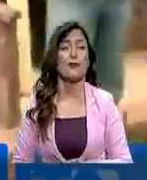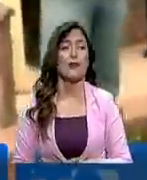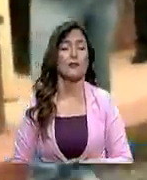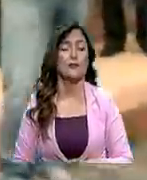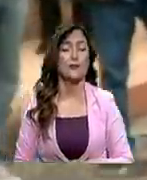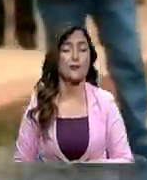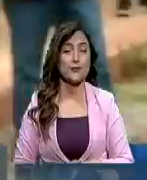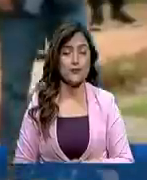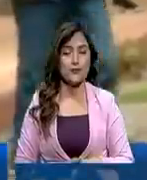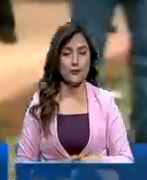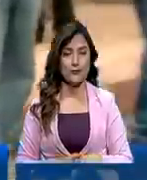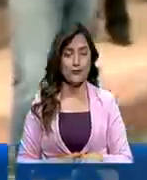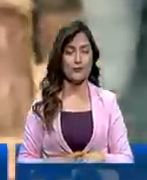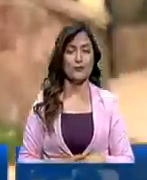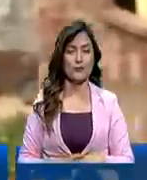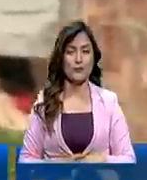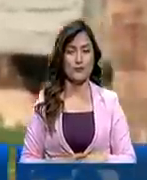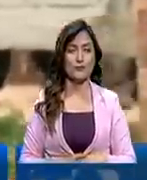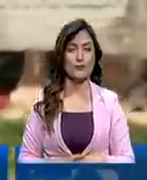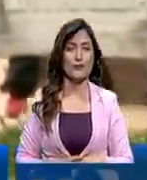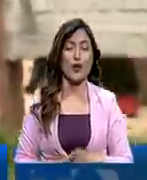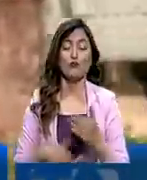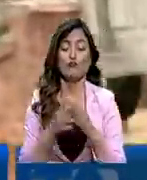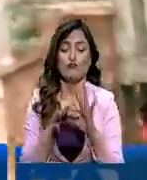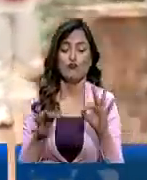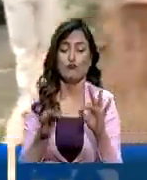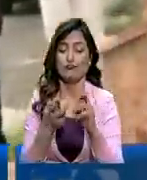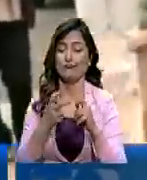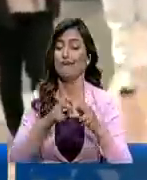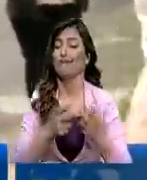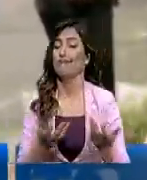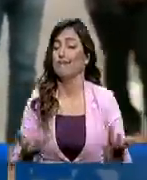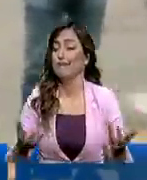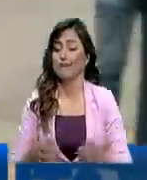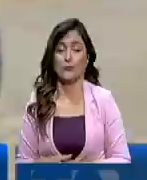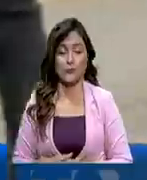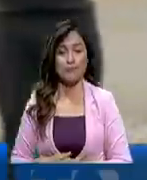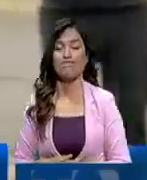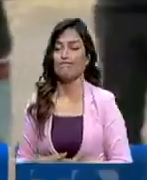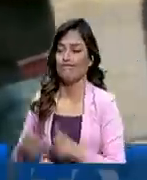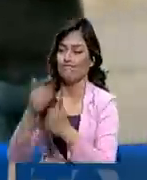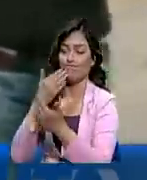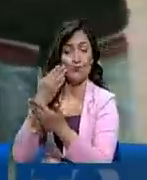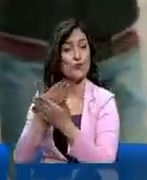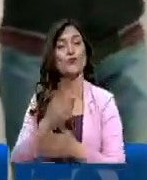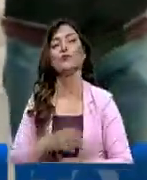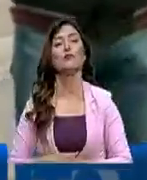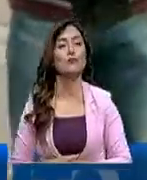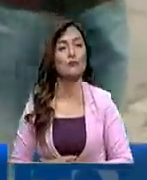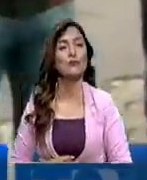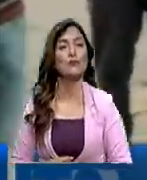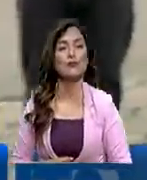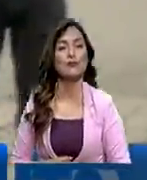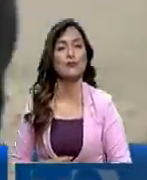siempre, ¿no? Todas las cosas en condiciones higiénicas y es un problema. Este es un problema. Listo, muchísimas gracias. Son al